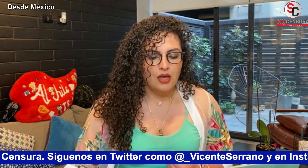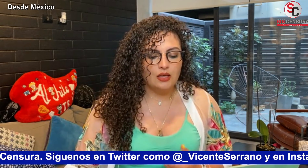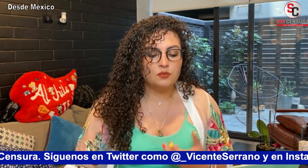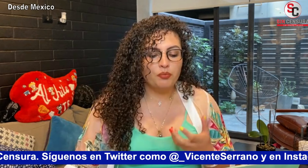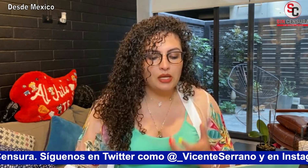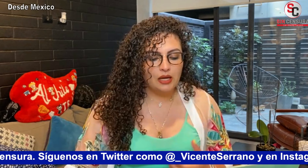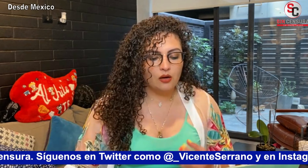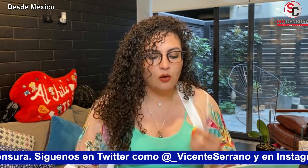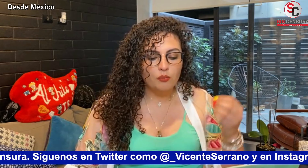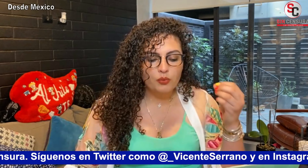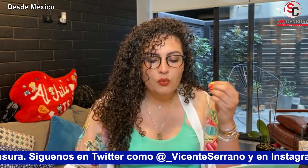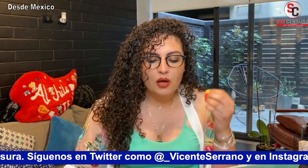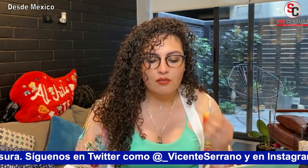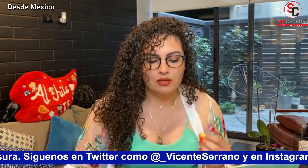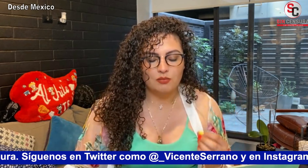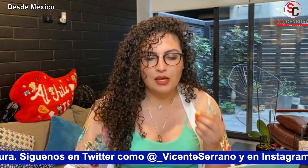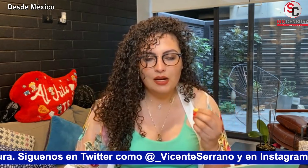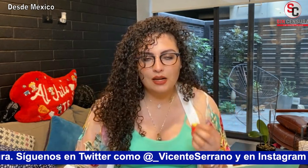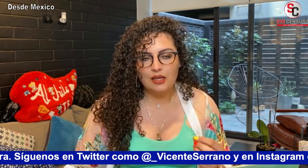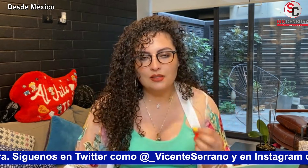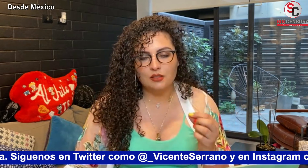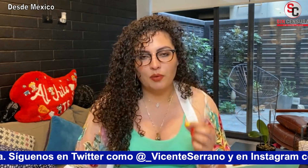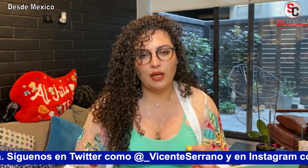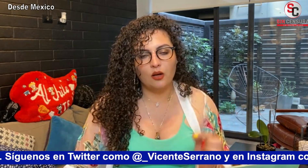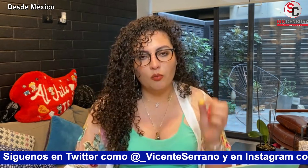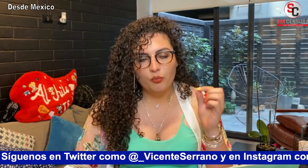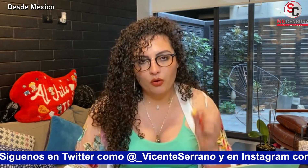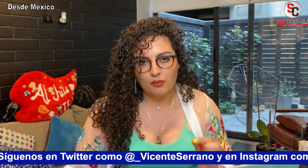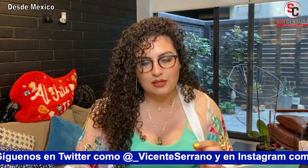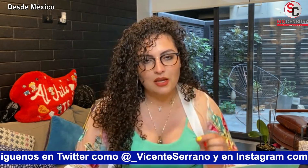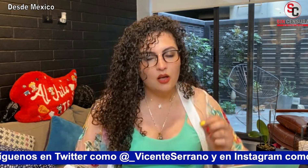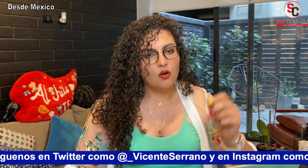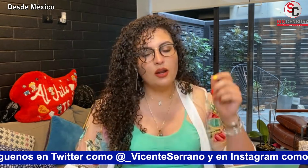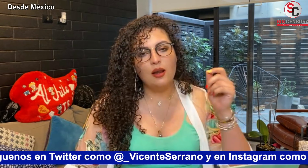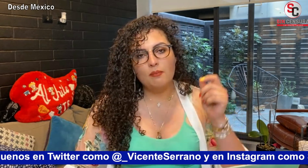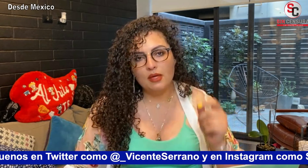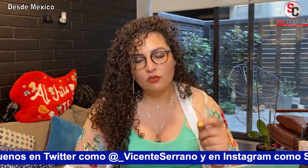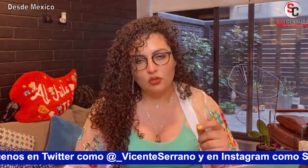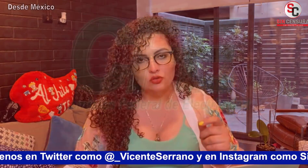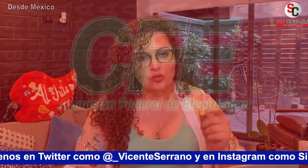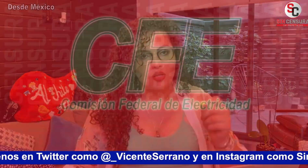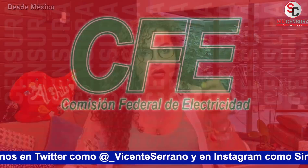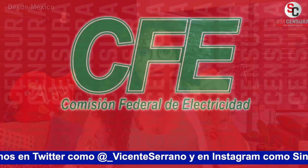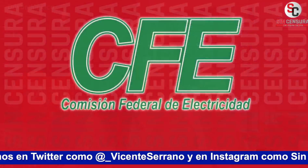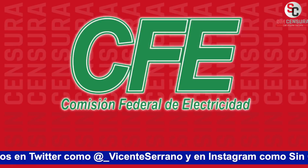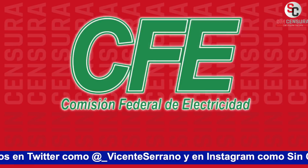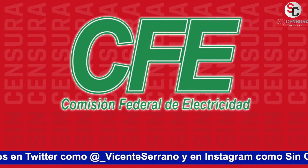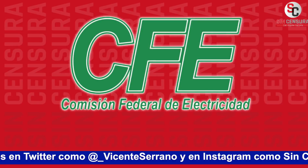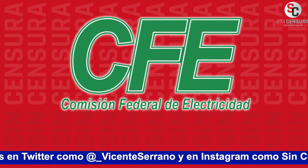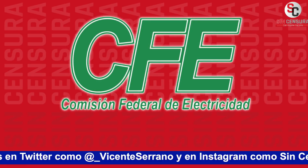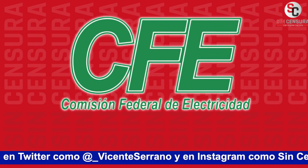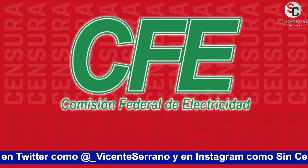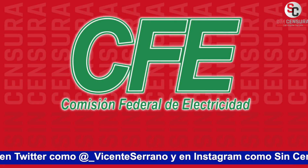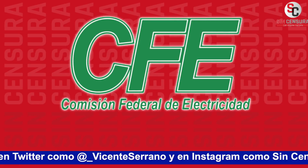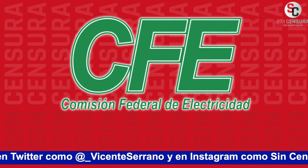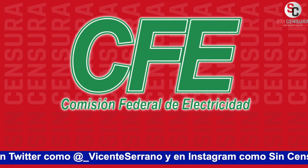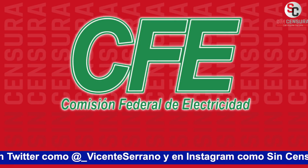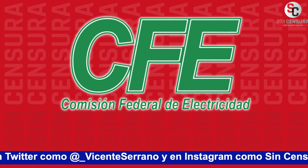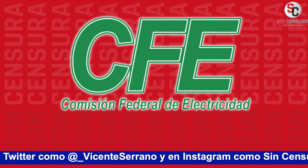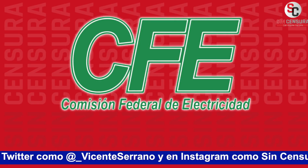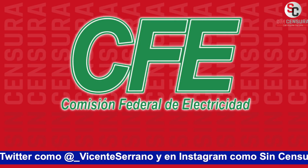Electricidad explica con pruebas, Miguel Reyes explica con pruebas, con elementos, aquí es donde